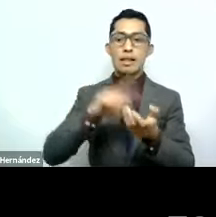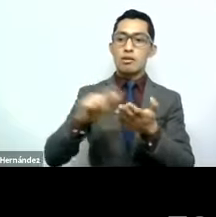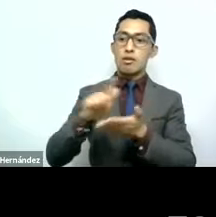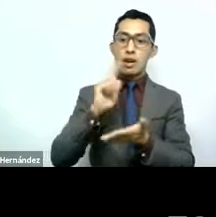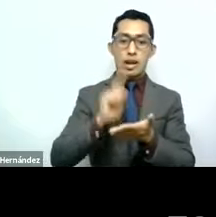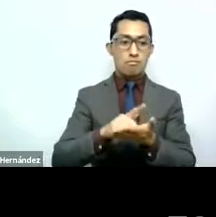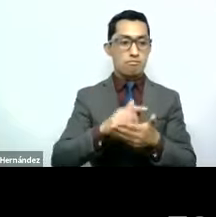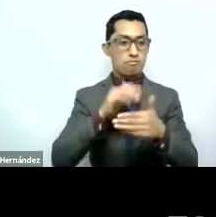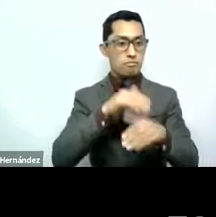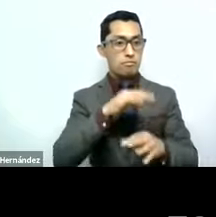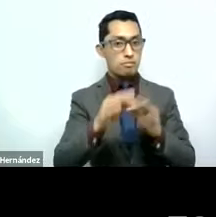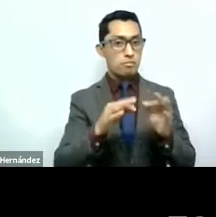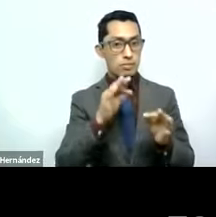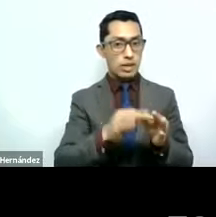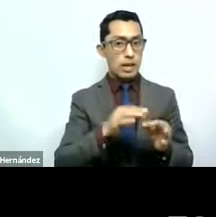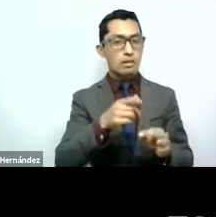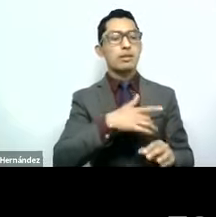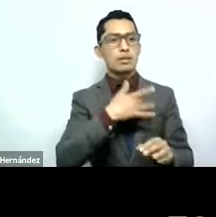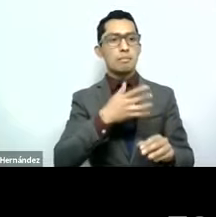del día.